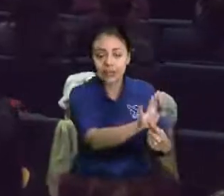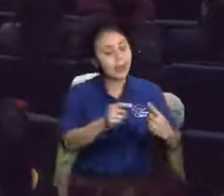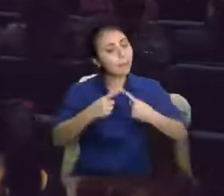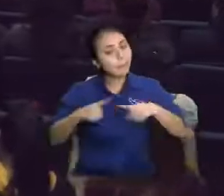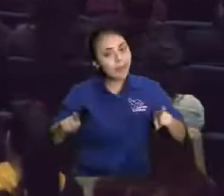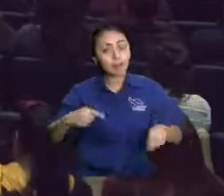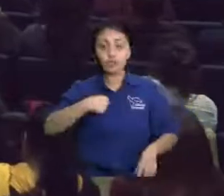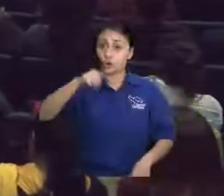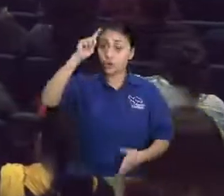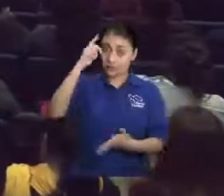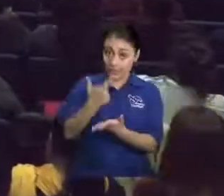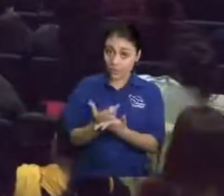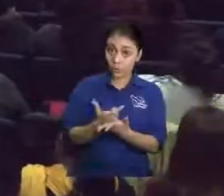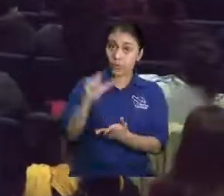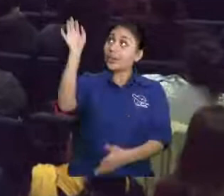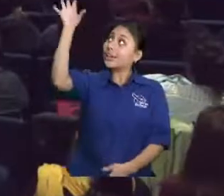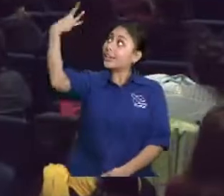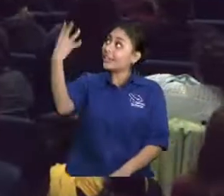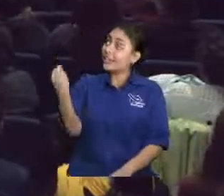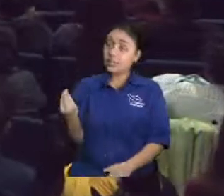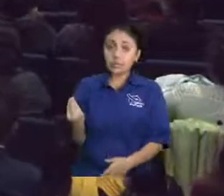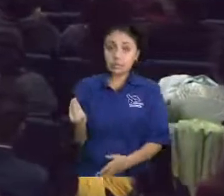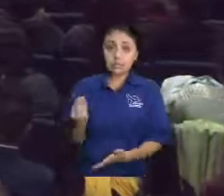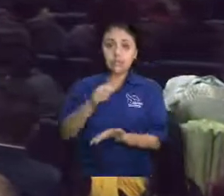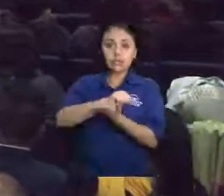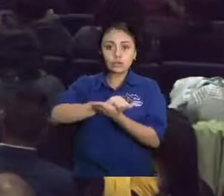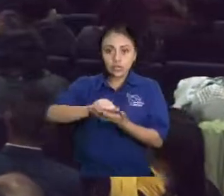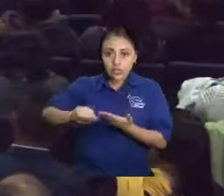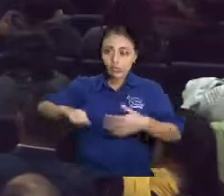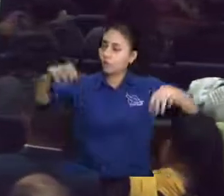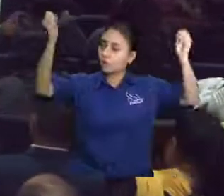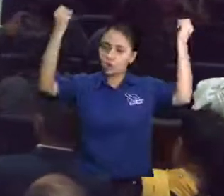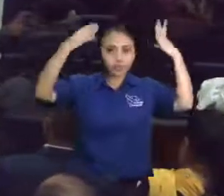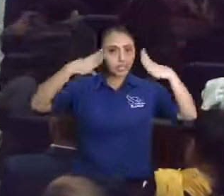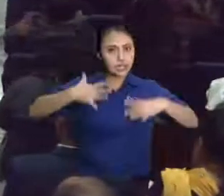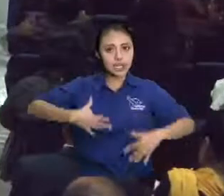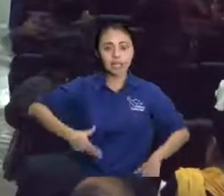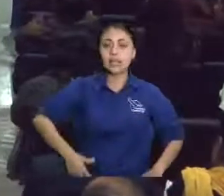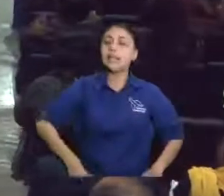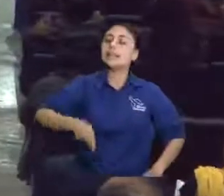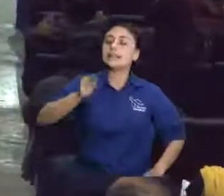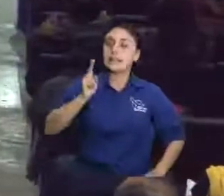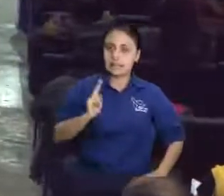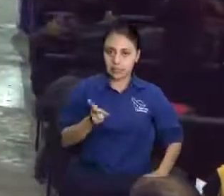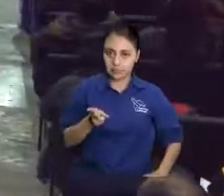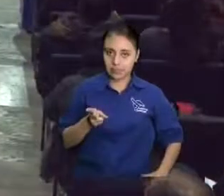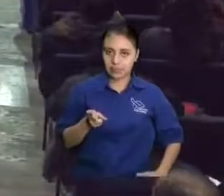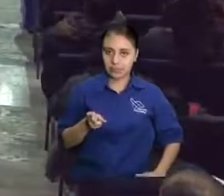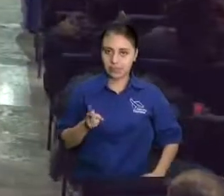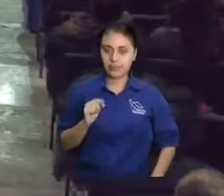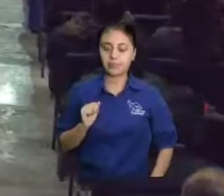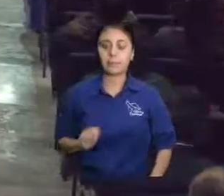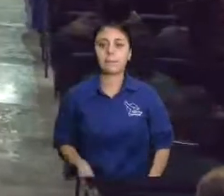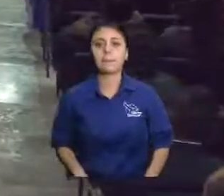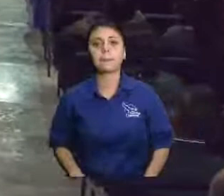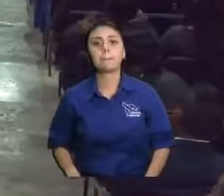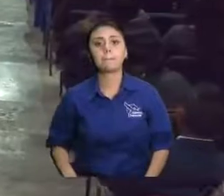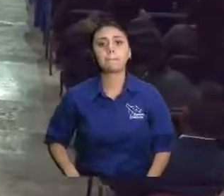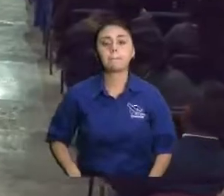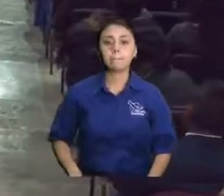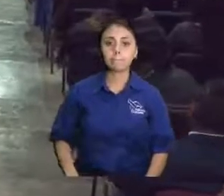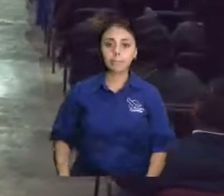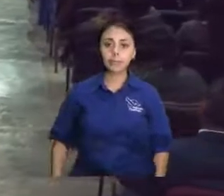nos acercamos a ese avivamiento o nos alejamos del mismo. Es como aquella fuerza centrífuga y la